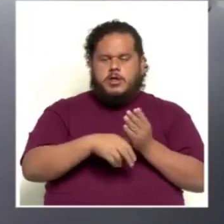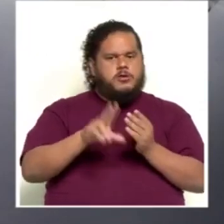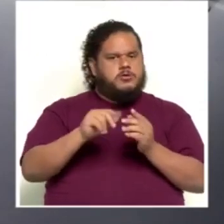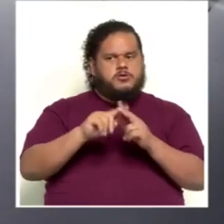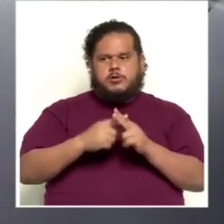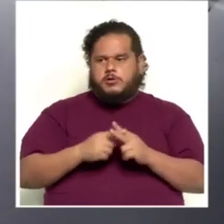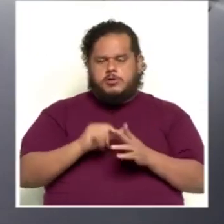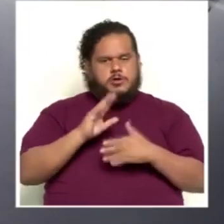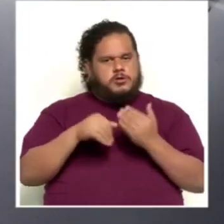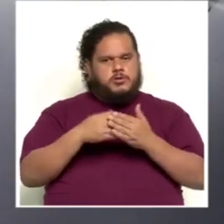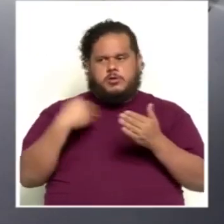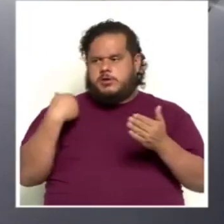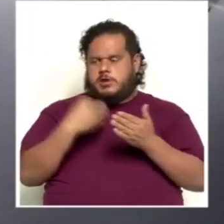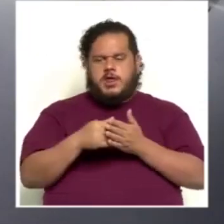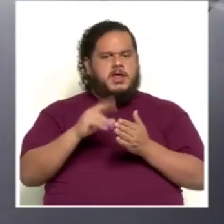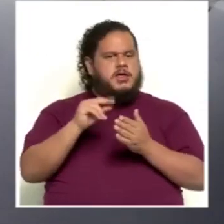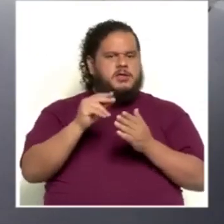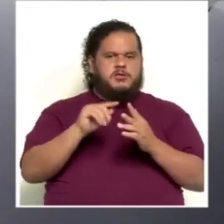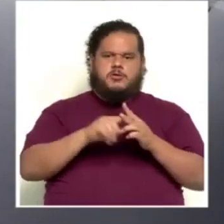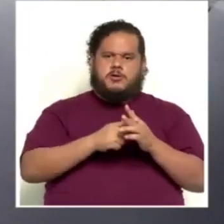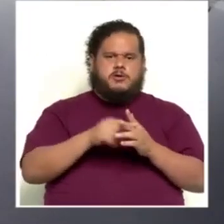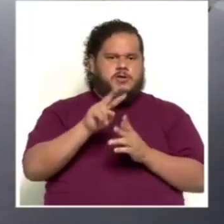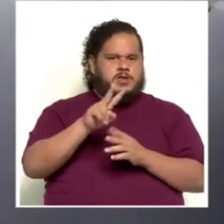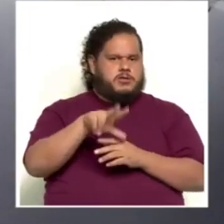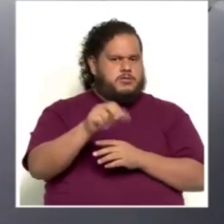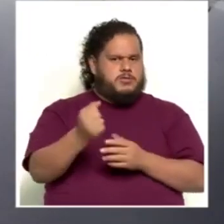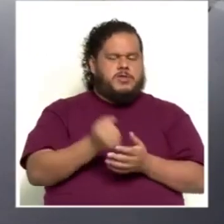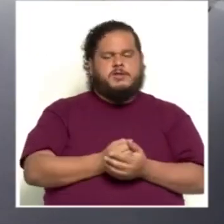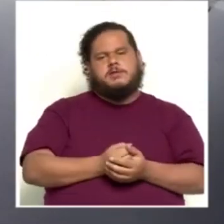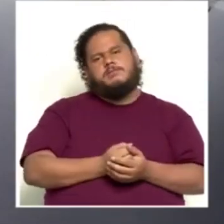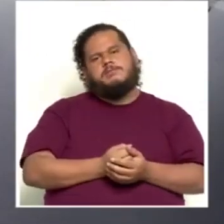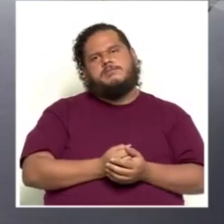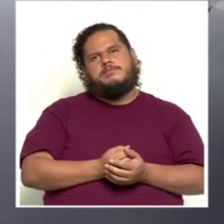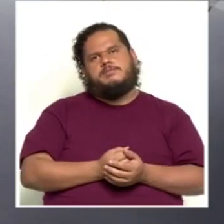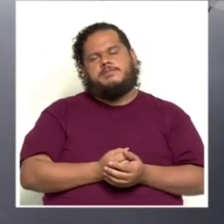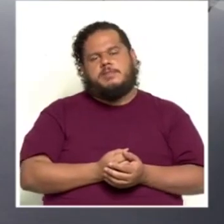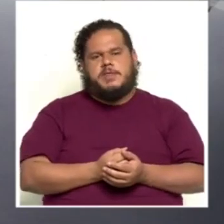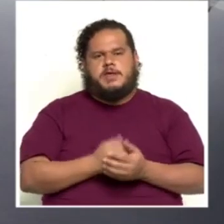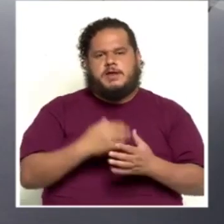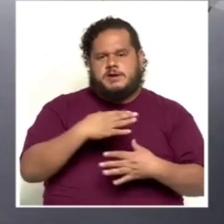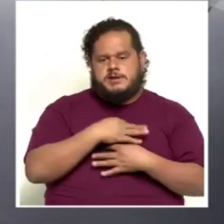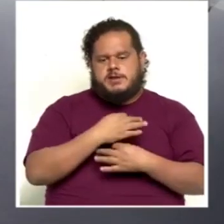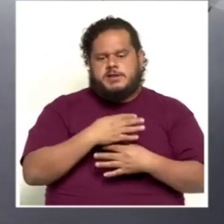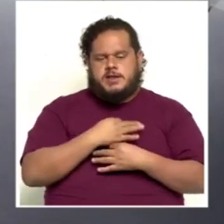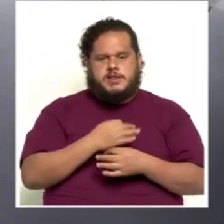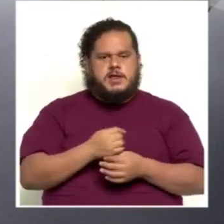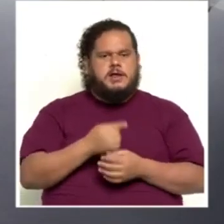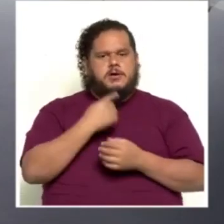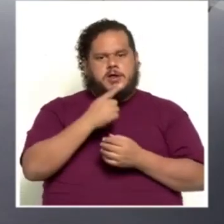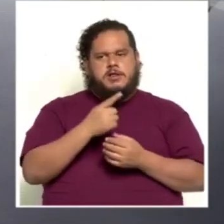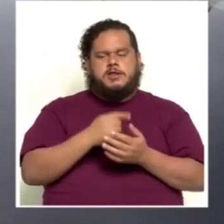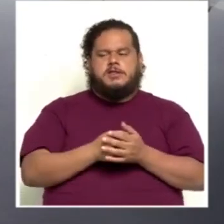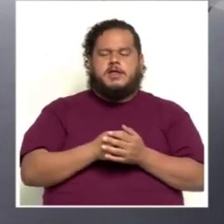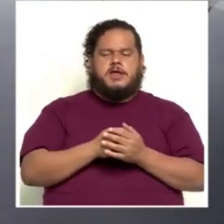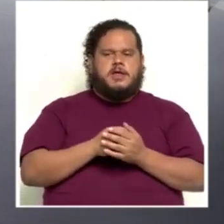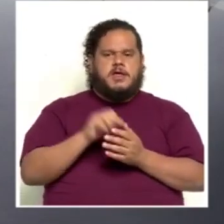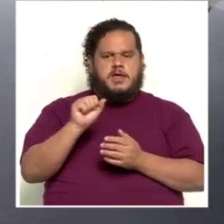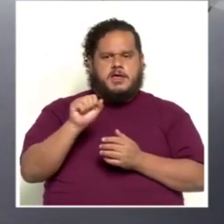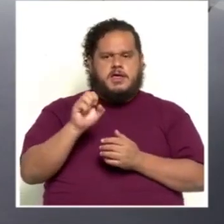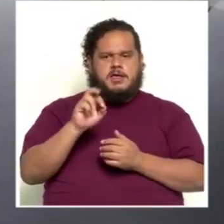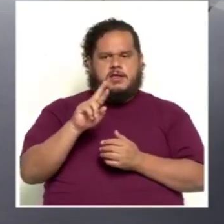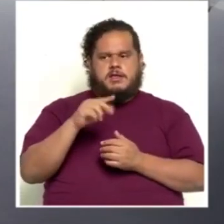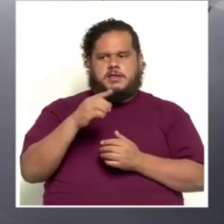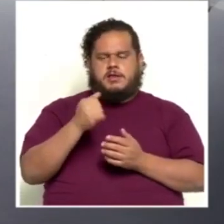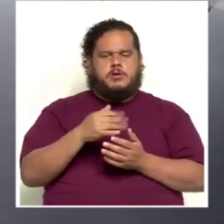en todo este periodo y no lo va a corregir en 2 meses. Interesante lo que plantea Sergio y me lleva a la pregunta